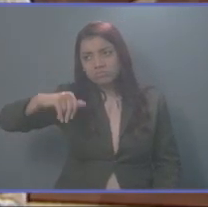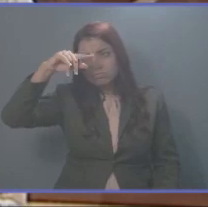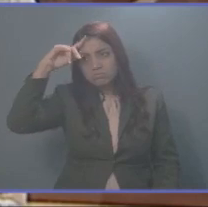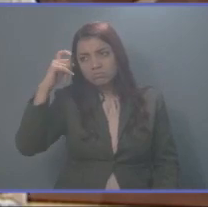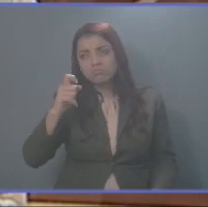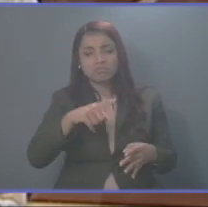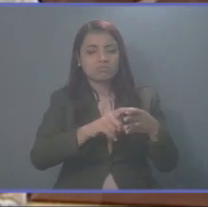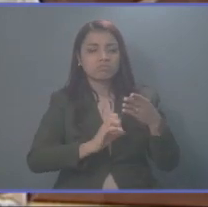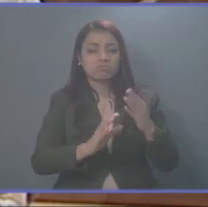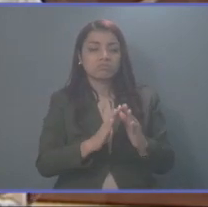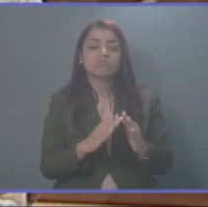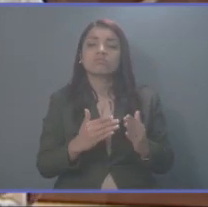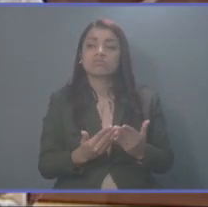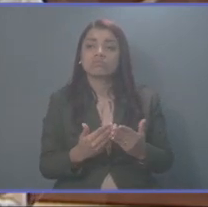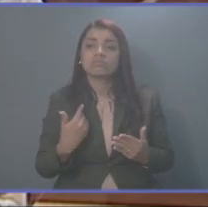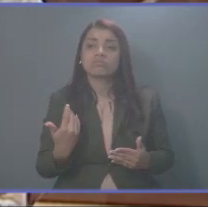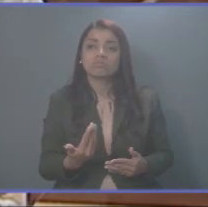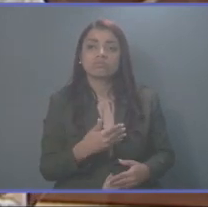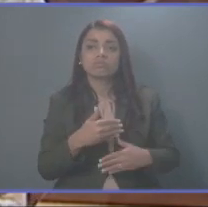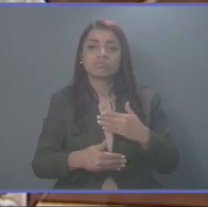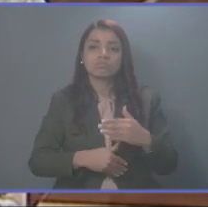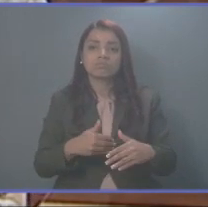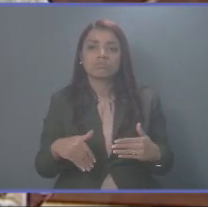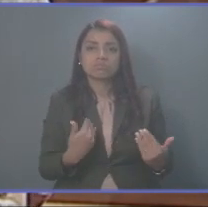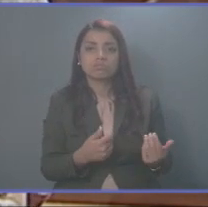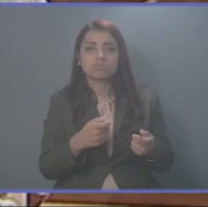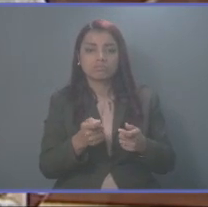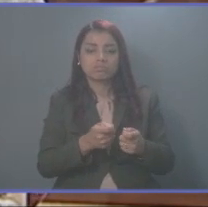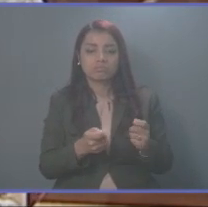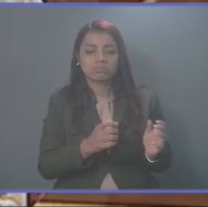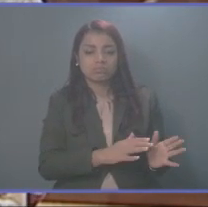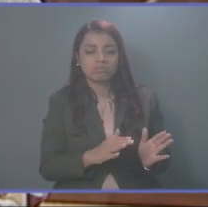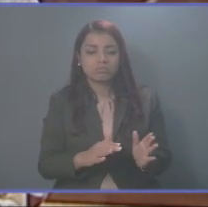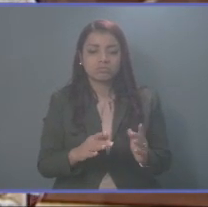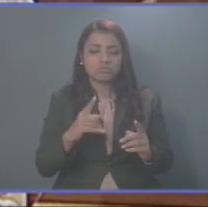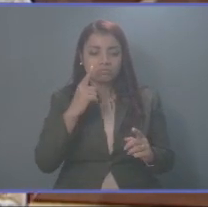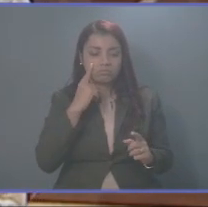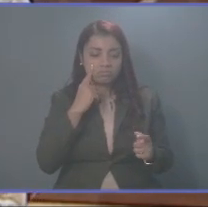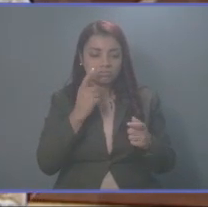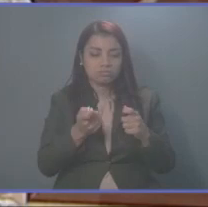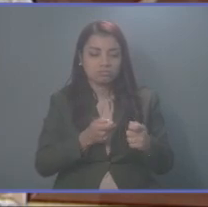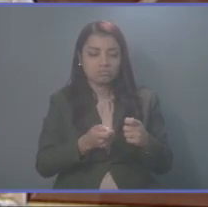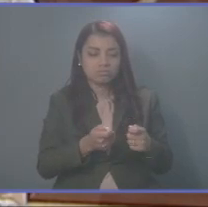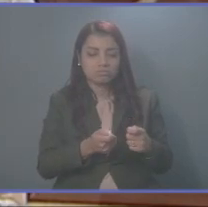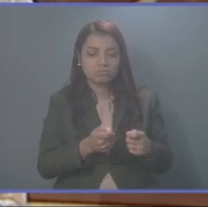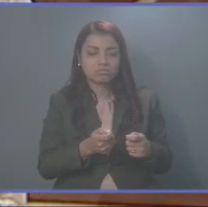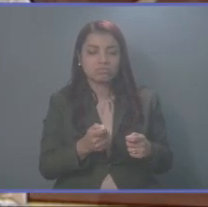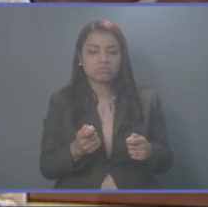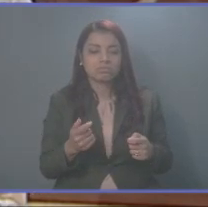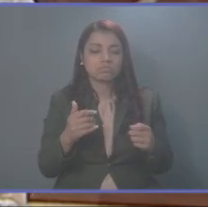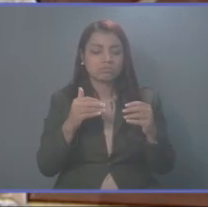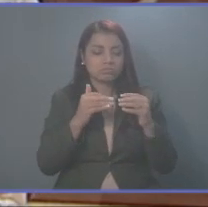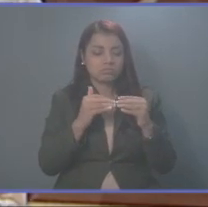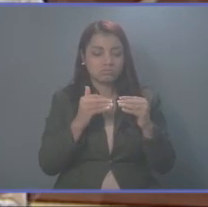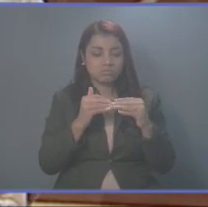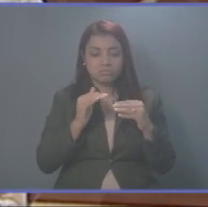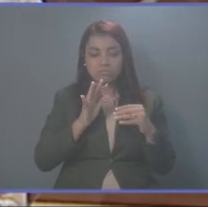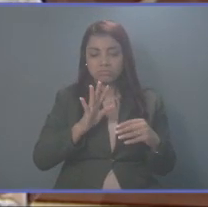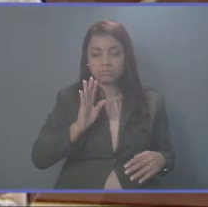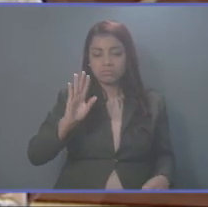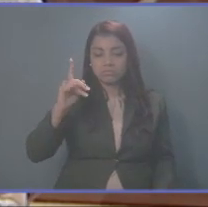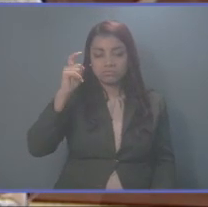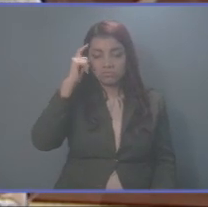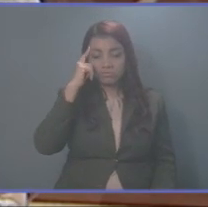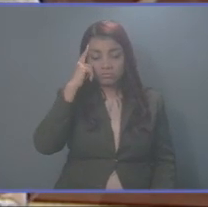Magna y que sigamos haciendo las tareas de control y fiscalización que nos corresponden. Jamás debemos perder de